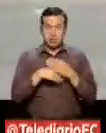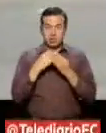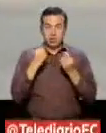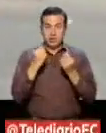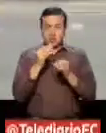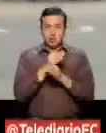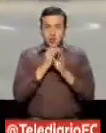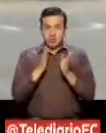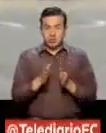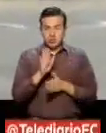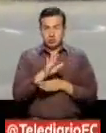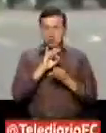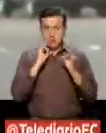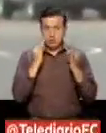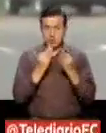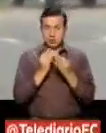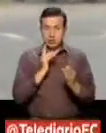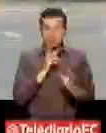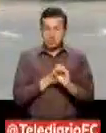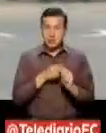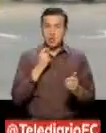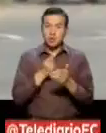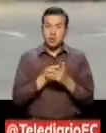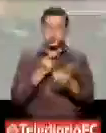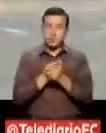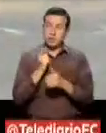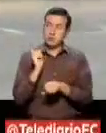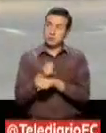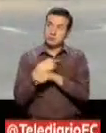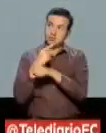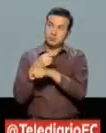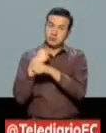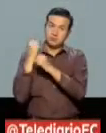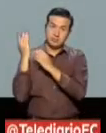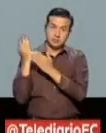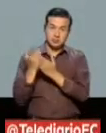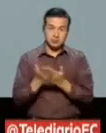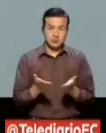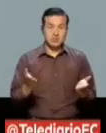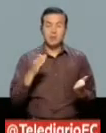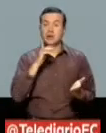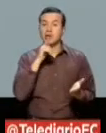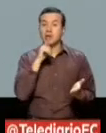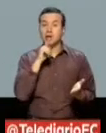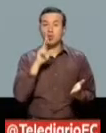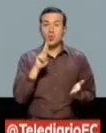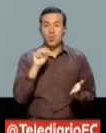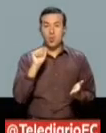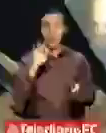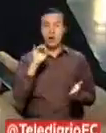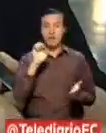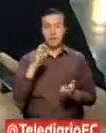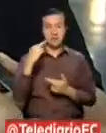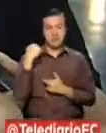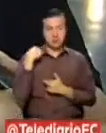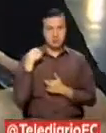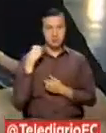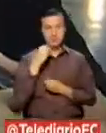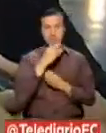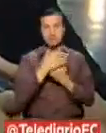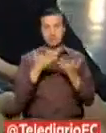los funcionarios y familiares que participaron en la compra de los helicópteros Trupp y que lo haga la unidad de análisis financiero. Hablan